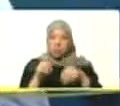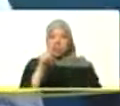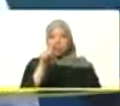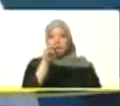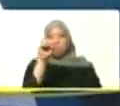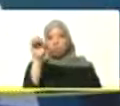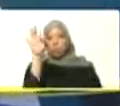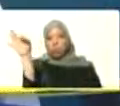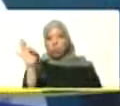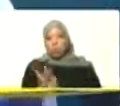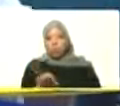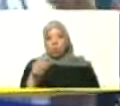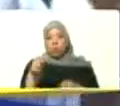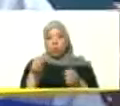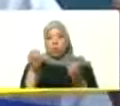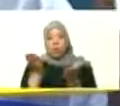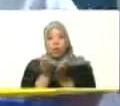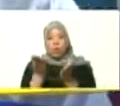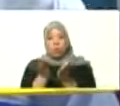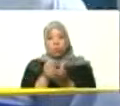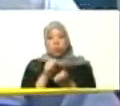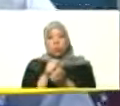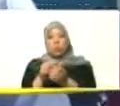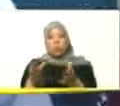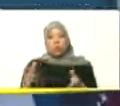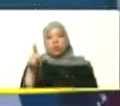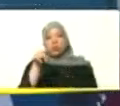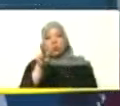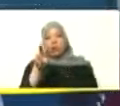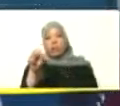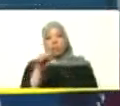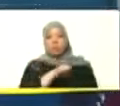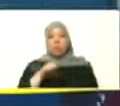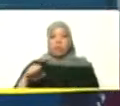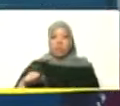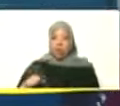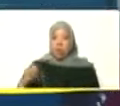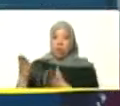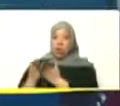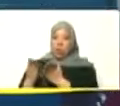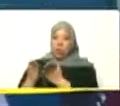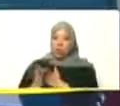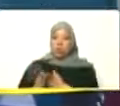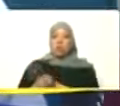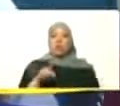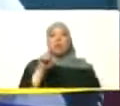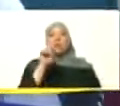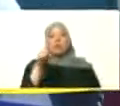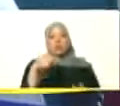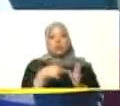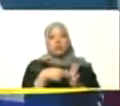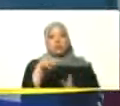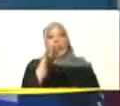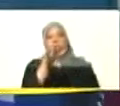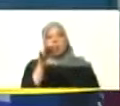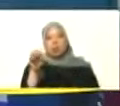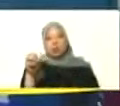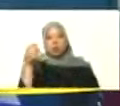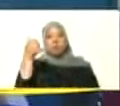las instituciones públicas y 20 privadas que también se registraron. De esas 1.400, a través del